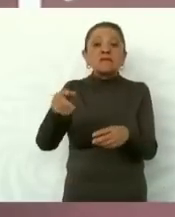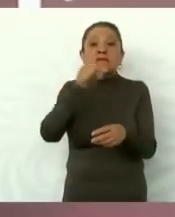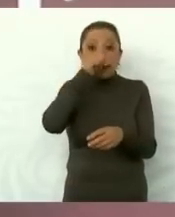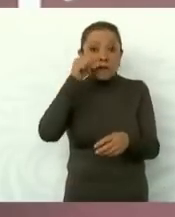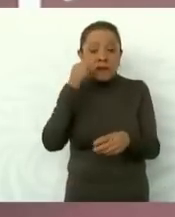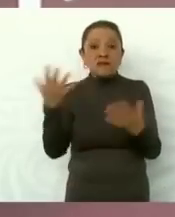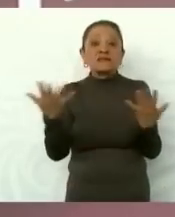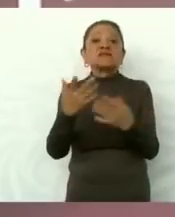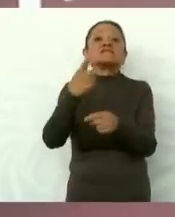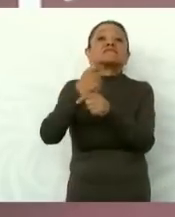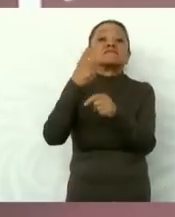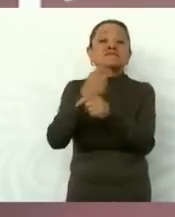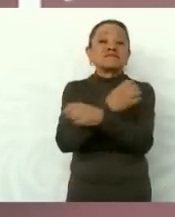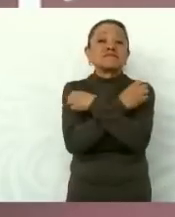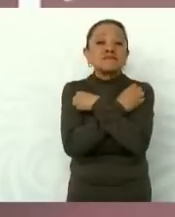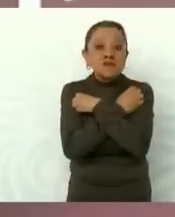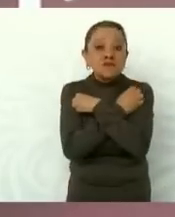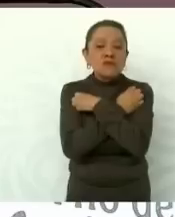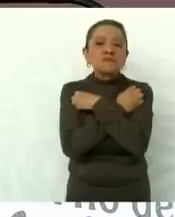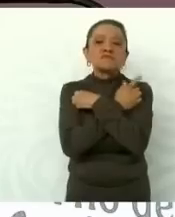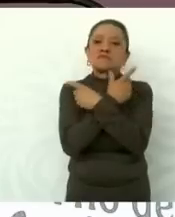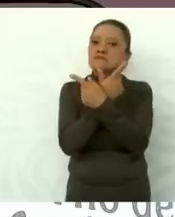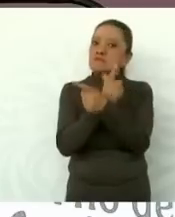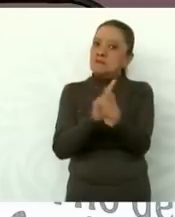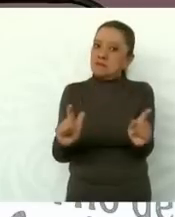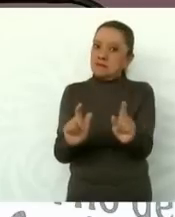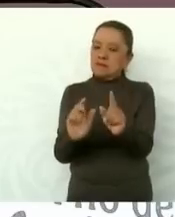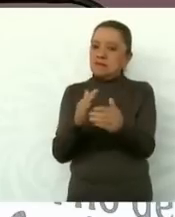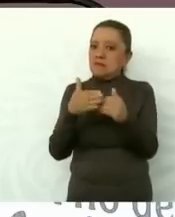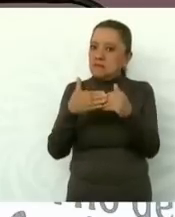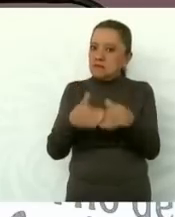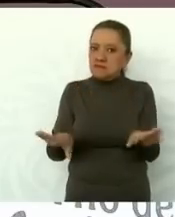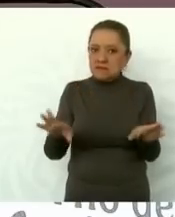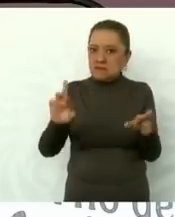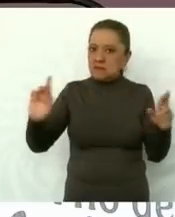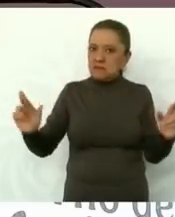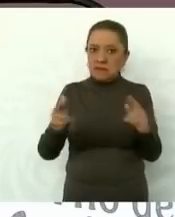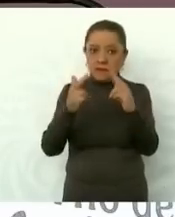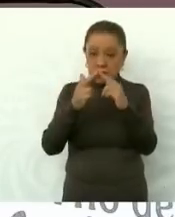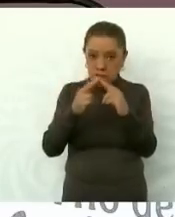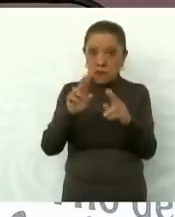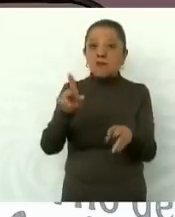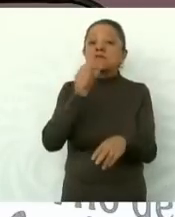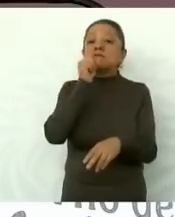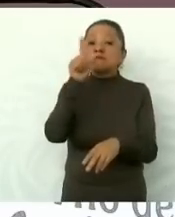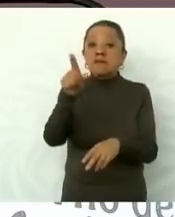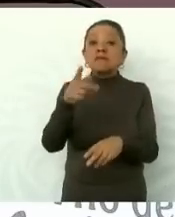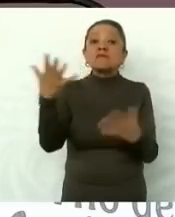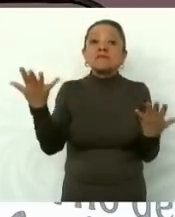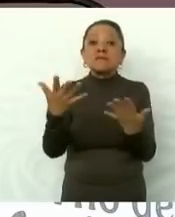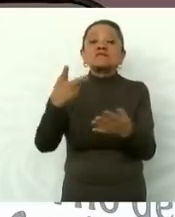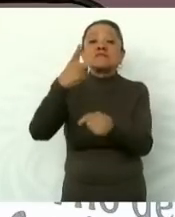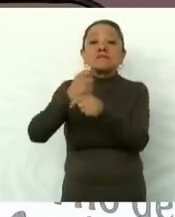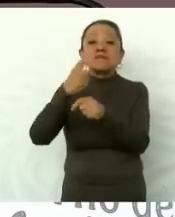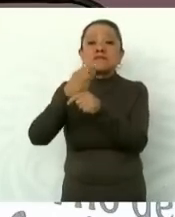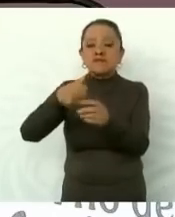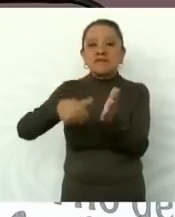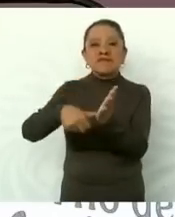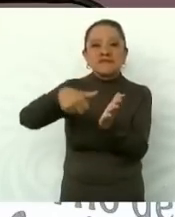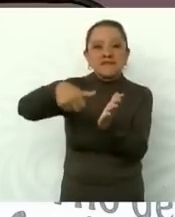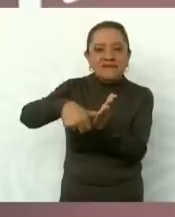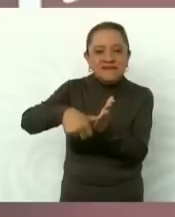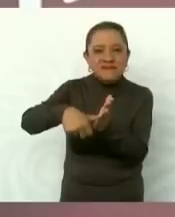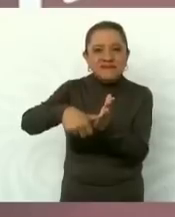permitió el desarrollo del país. Muchos no estuvieron de acuerdo y vino una guerra, la guerra de